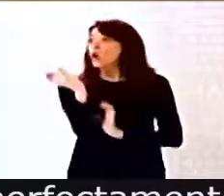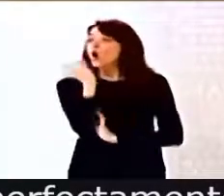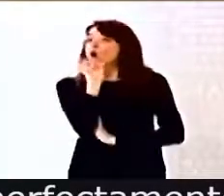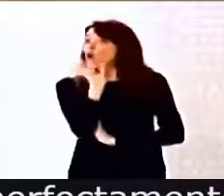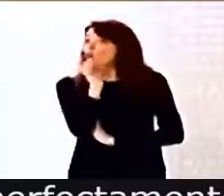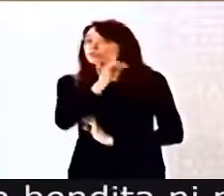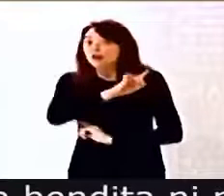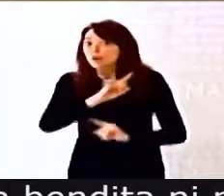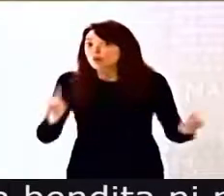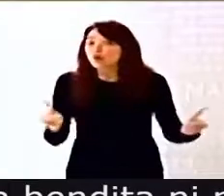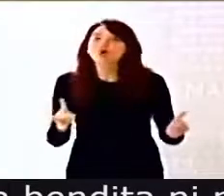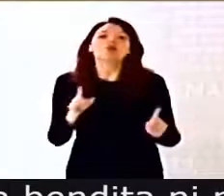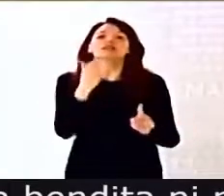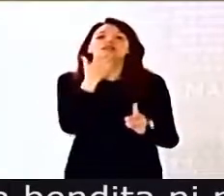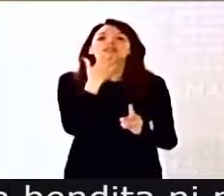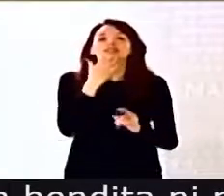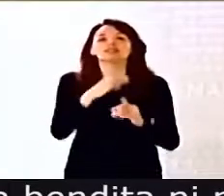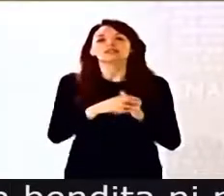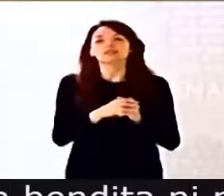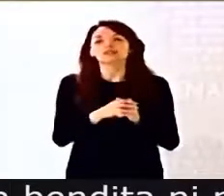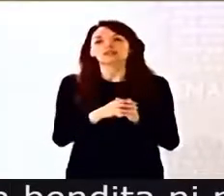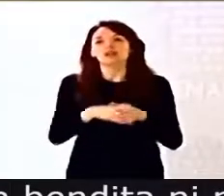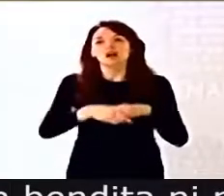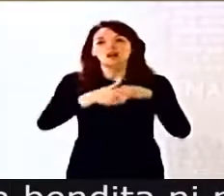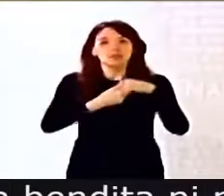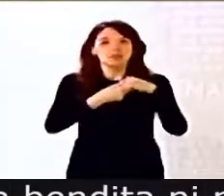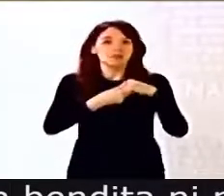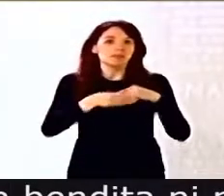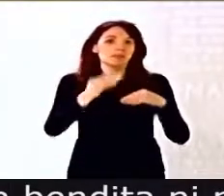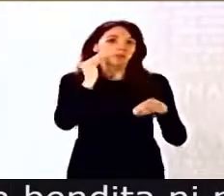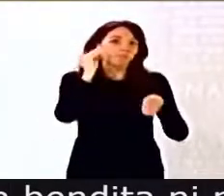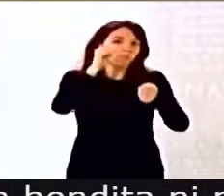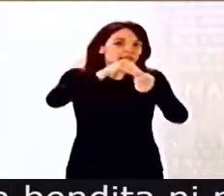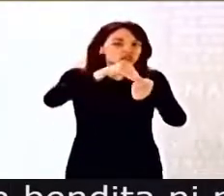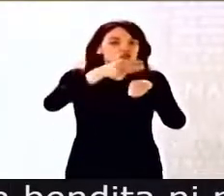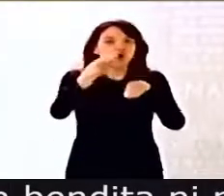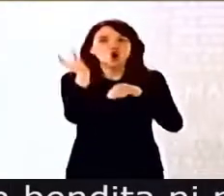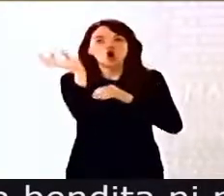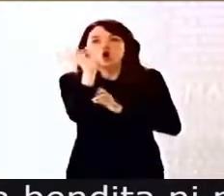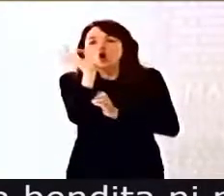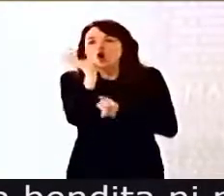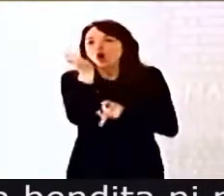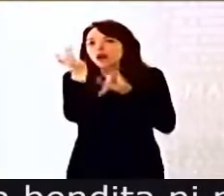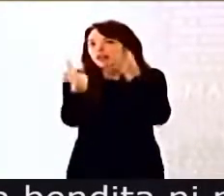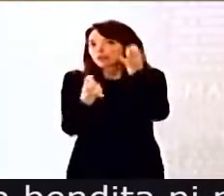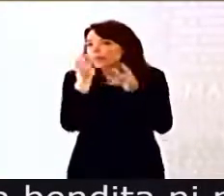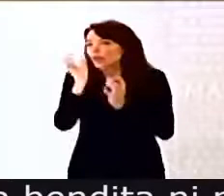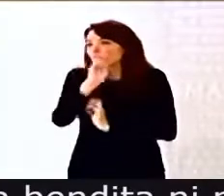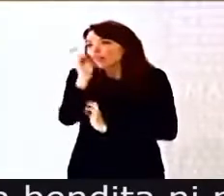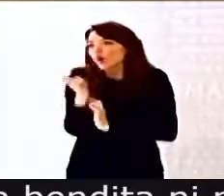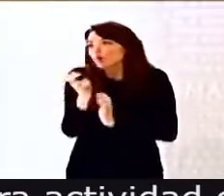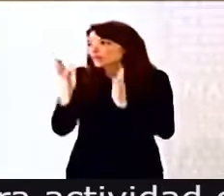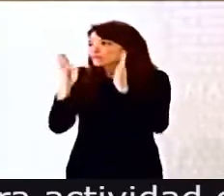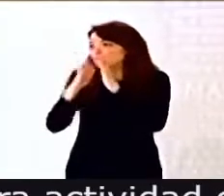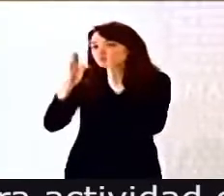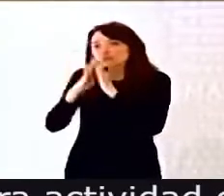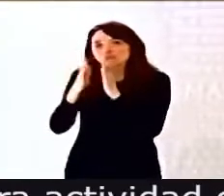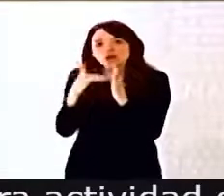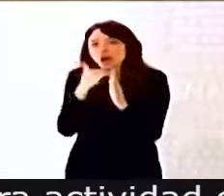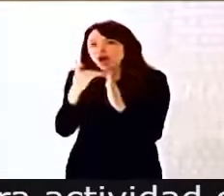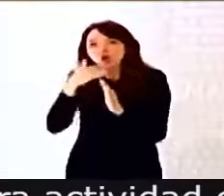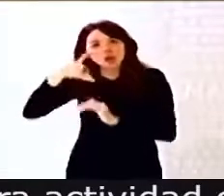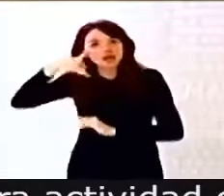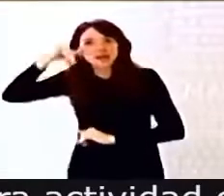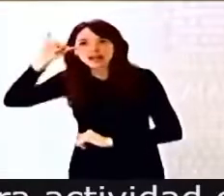autorizados todavía ni los besamanos ni ninguna otra actividad de culto que conlleve un